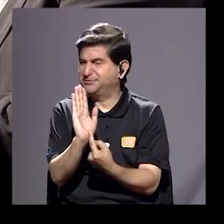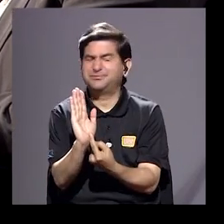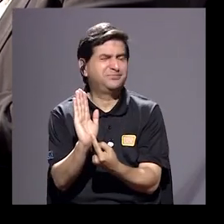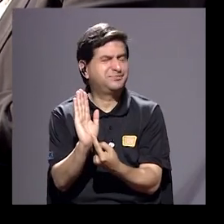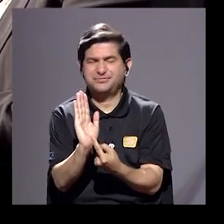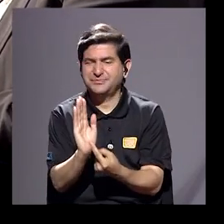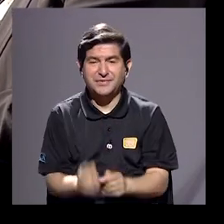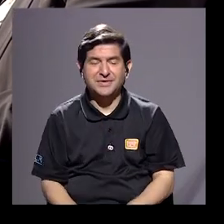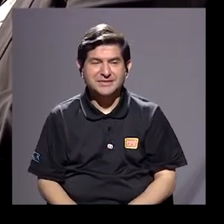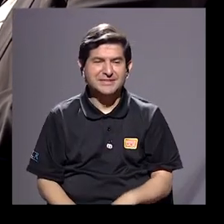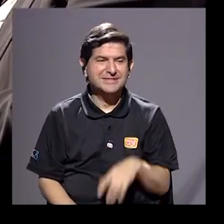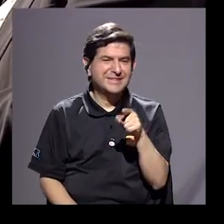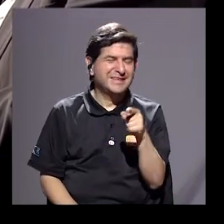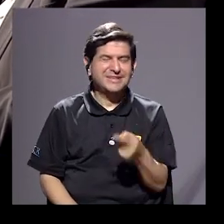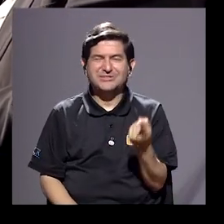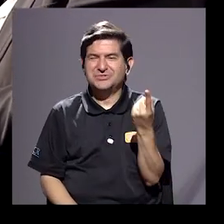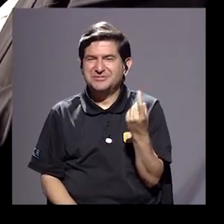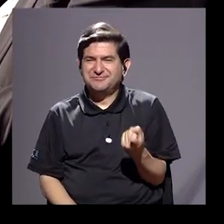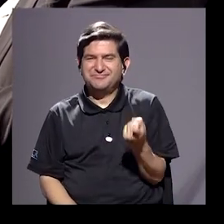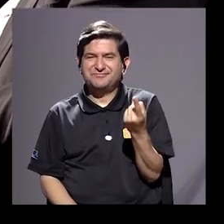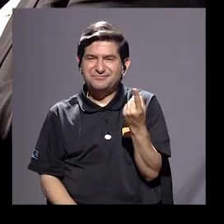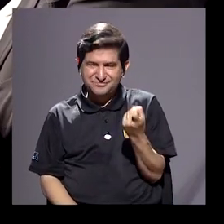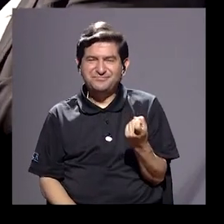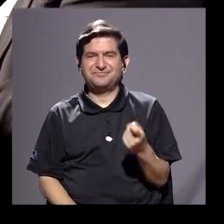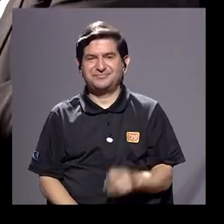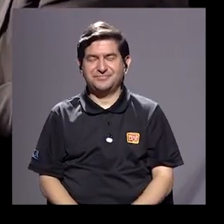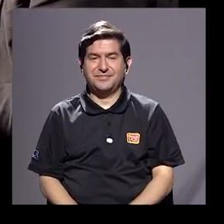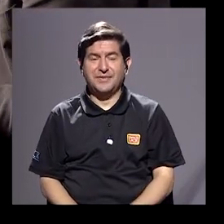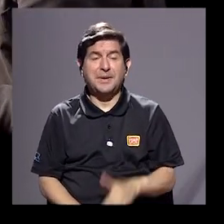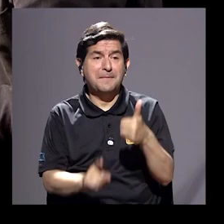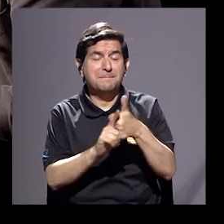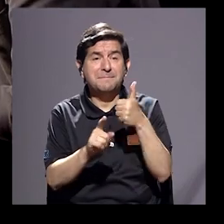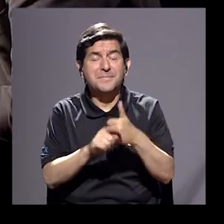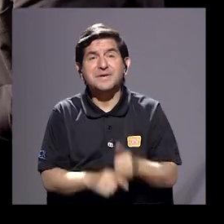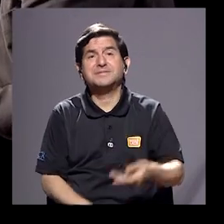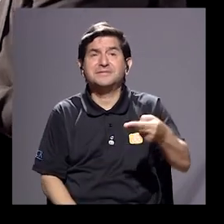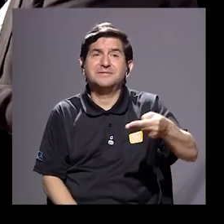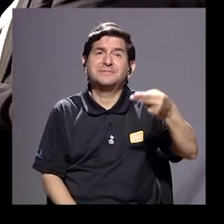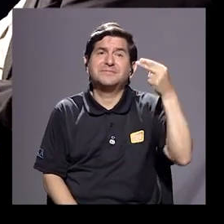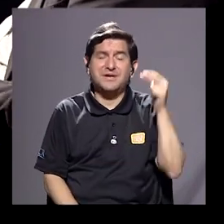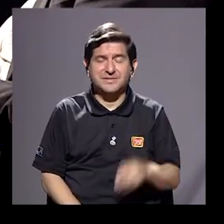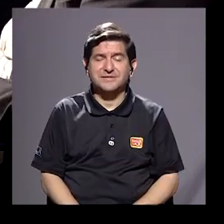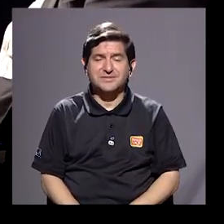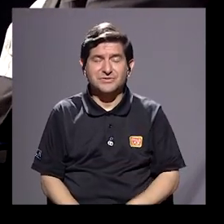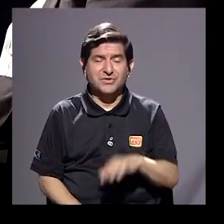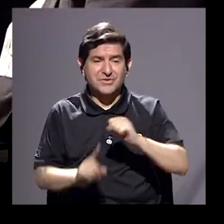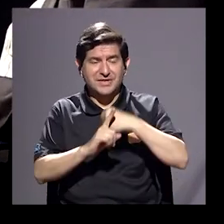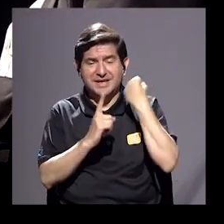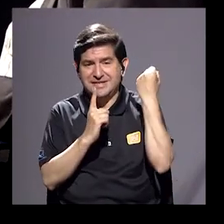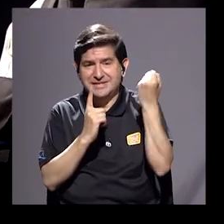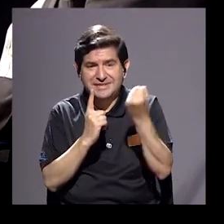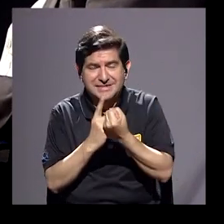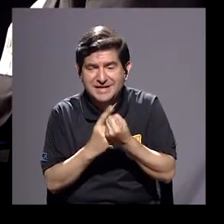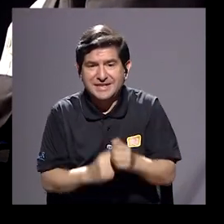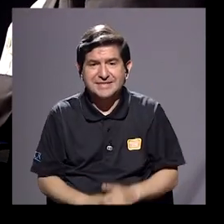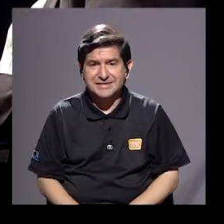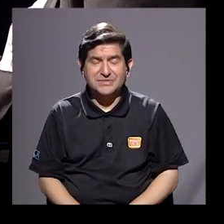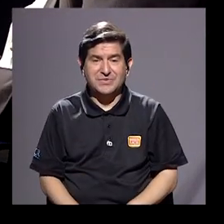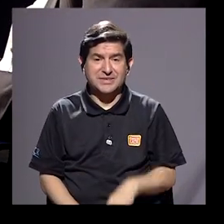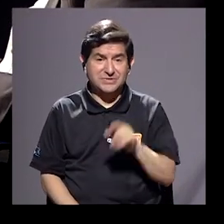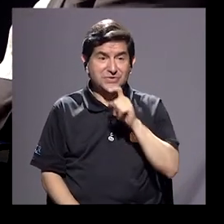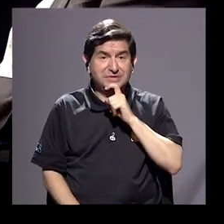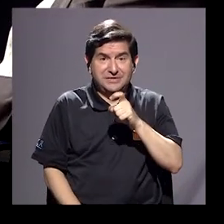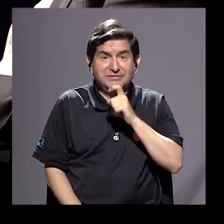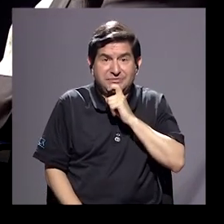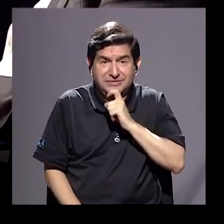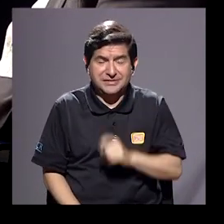están quedando verdad están como el mismo cuento del puño ganado contra tigre suelto entonces clave